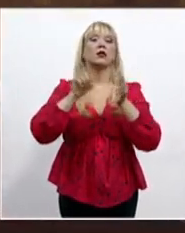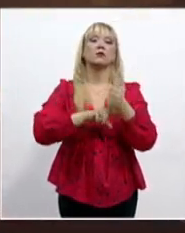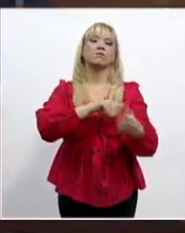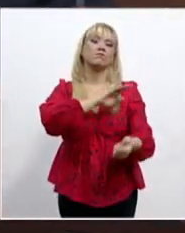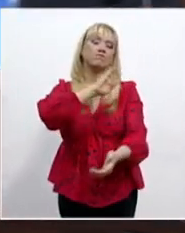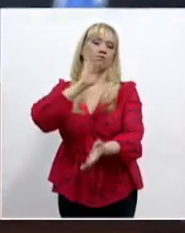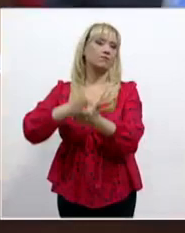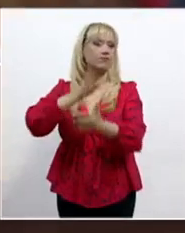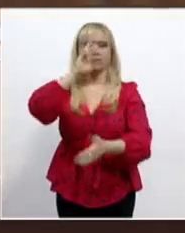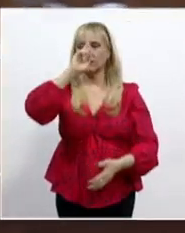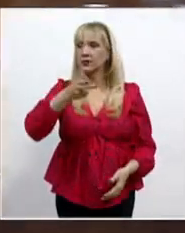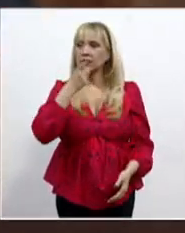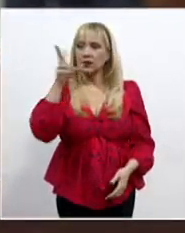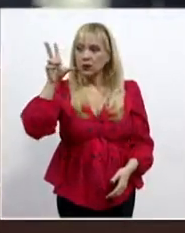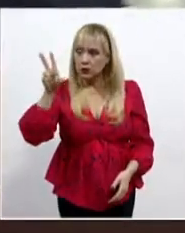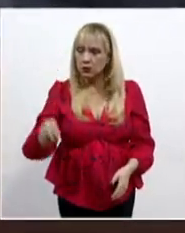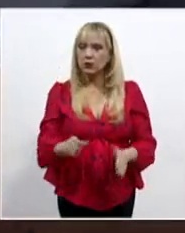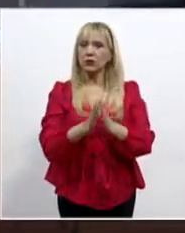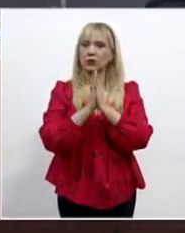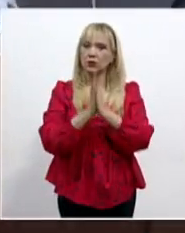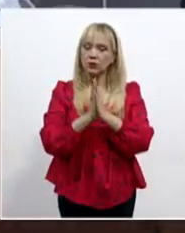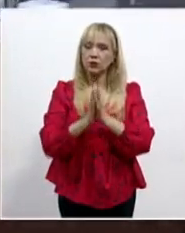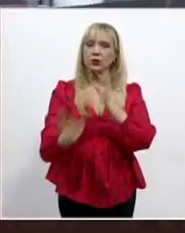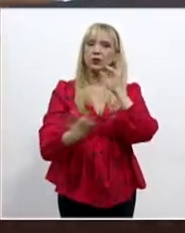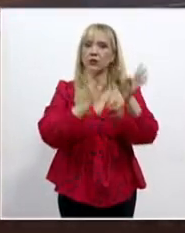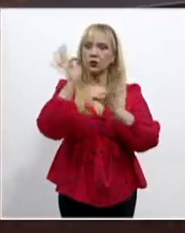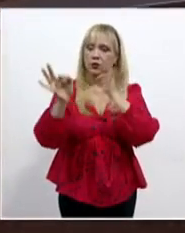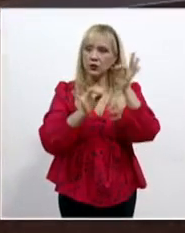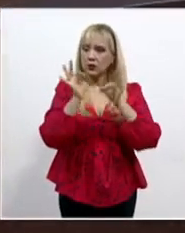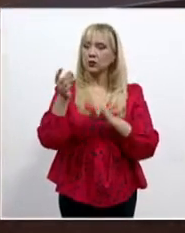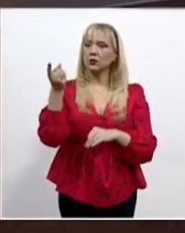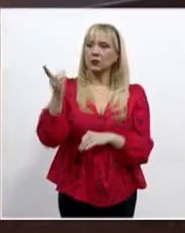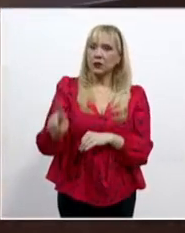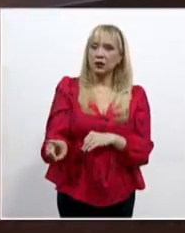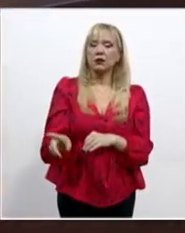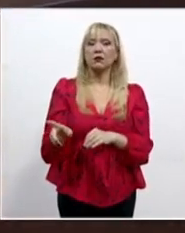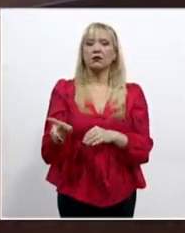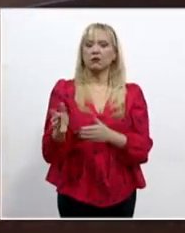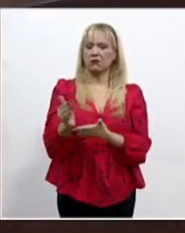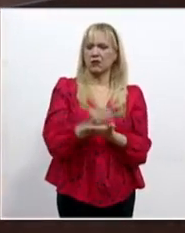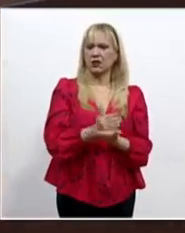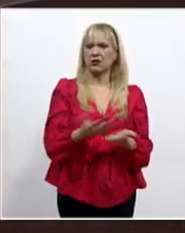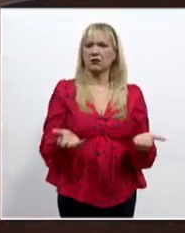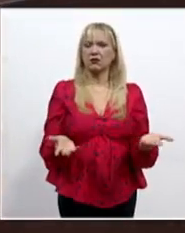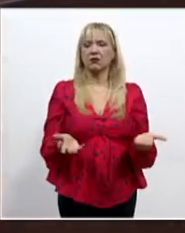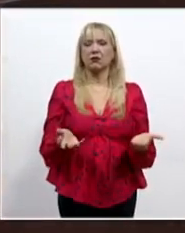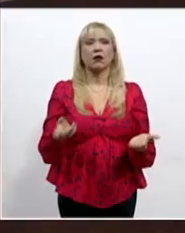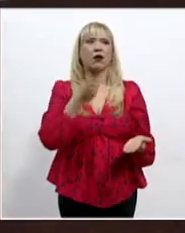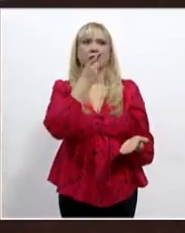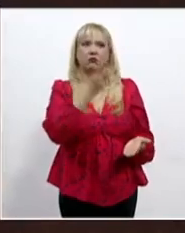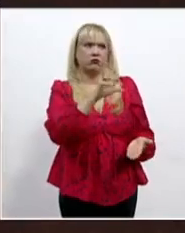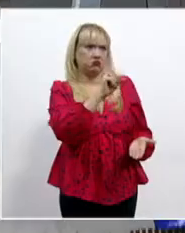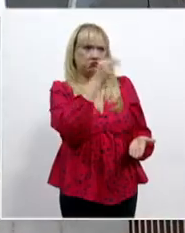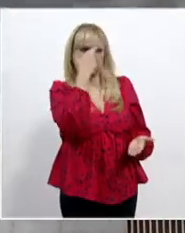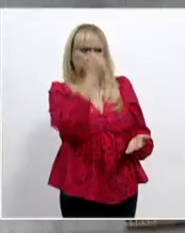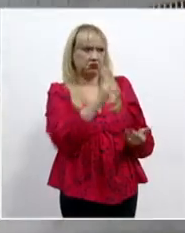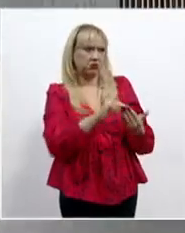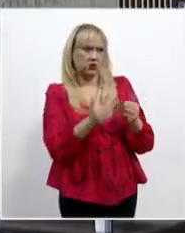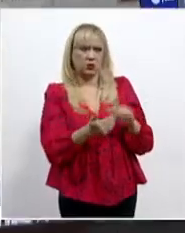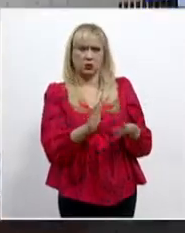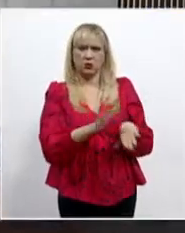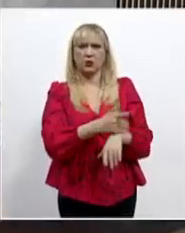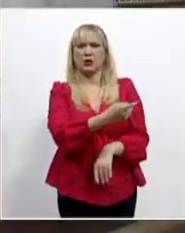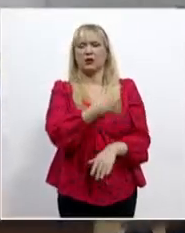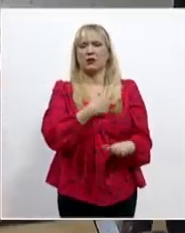en cuestión y se le ordenó transmitir los promocionales omitidos. El proyecto considera que son infundados e inoperantes los argumentos